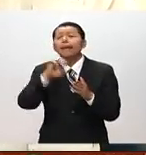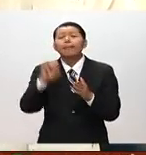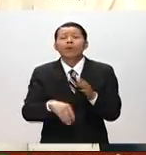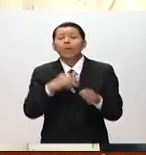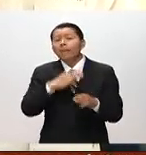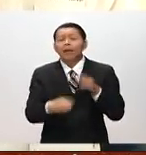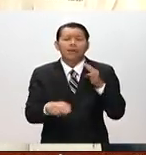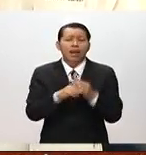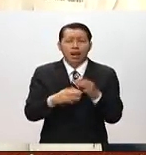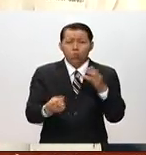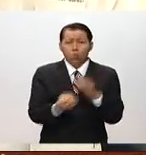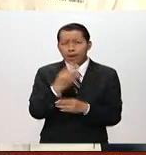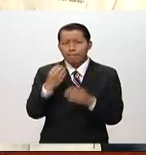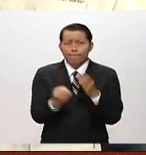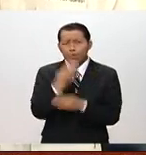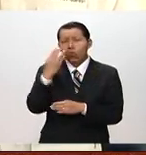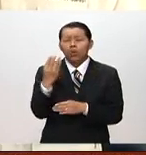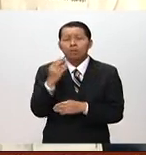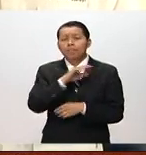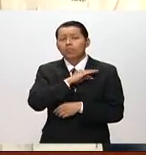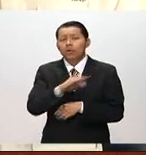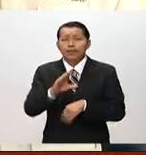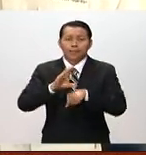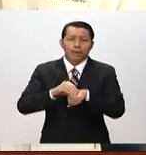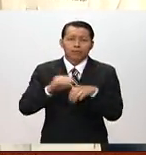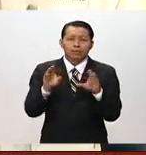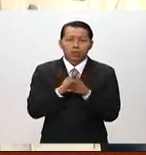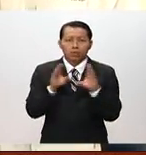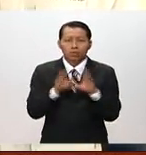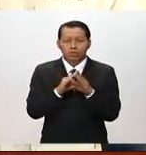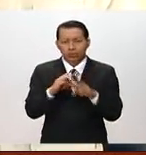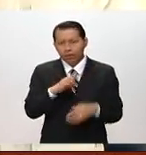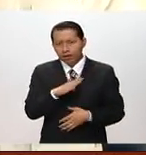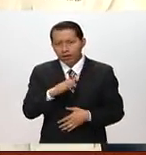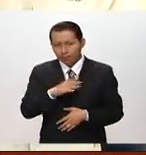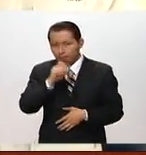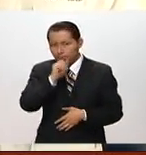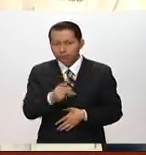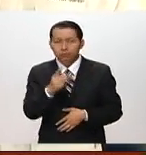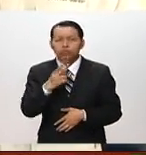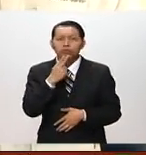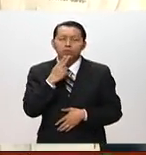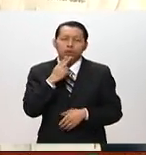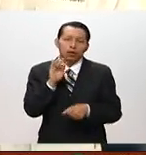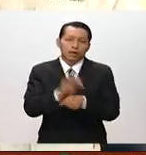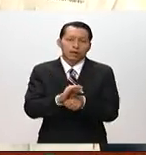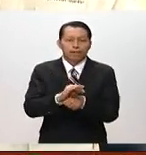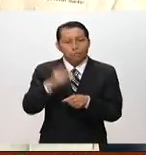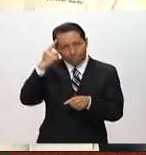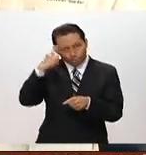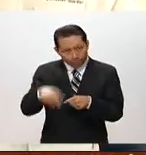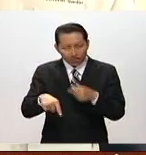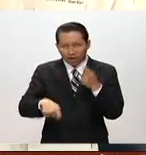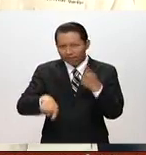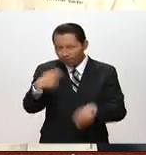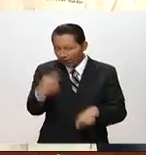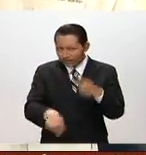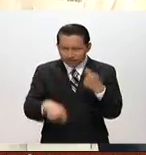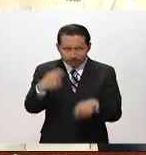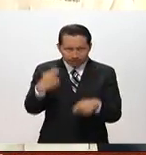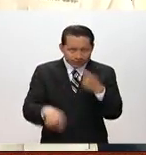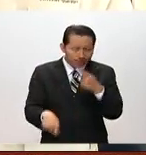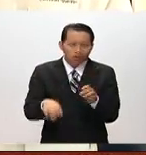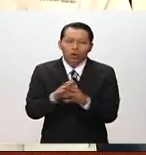materiales de vanguardia que nos permiten ser utilizados en aparatos flexibles. La